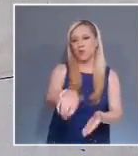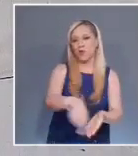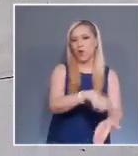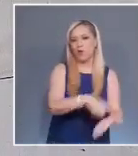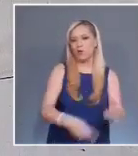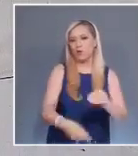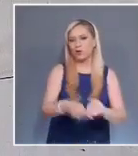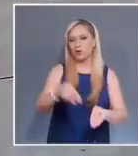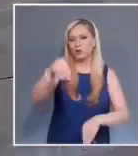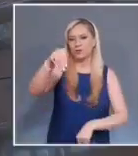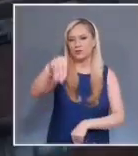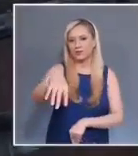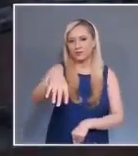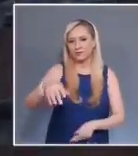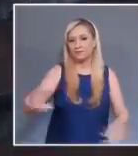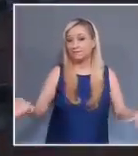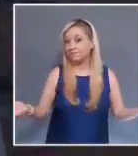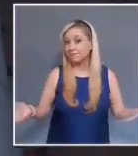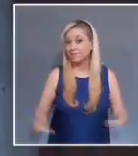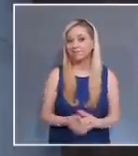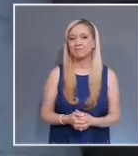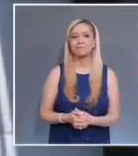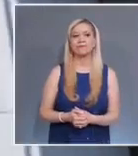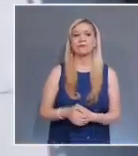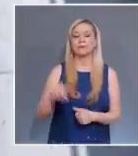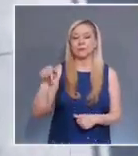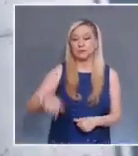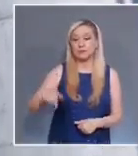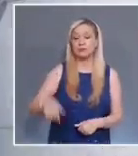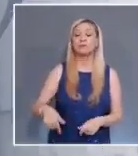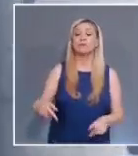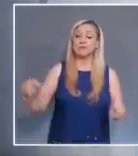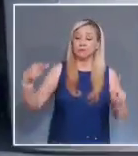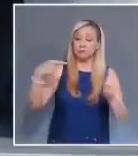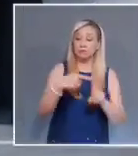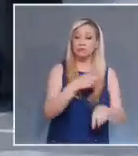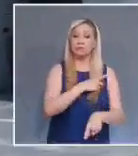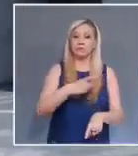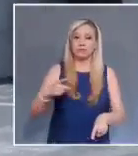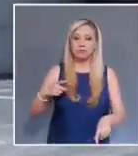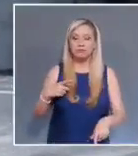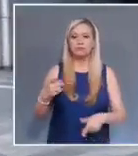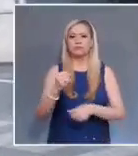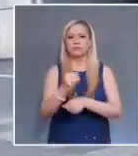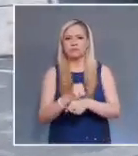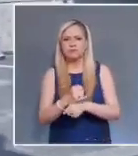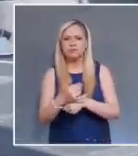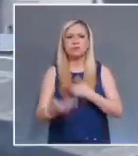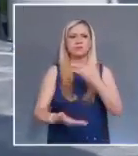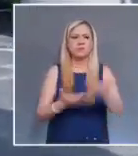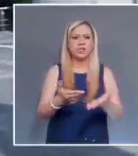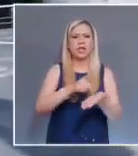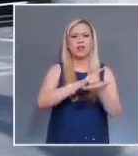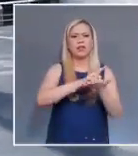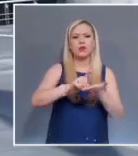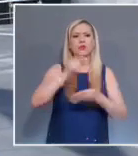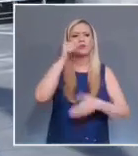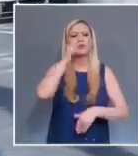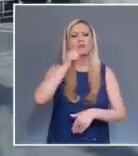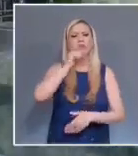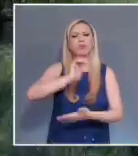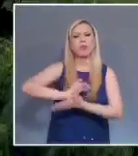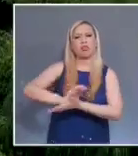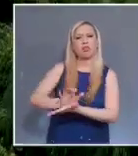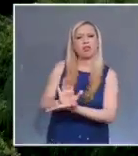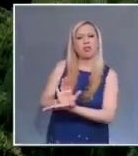le corresponde cuestionar y avanzar en garantizar derechos de aquellos que han estado marginados o limitados y caminar hacia